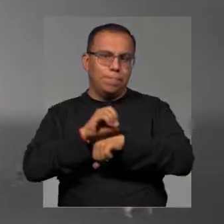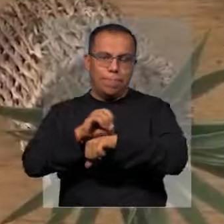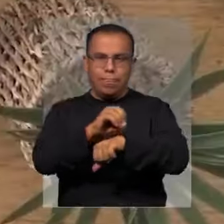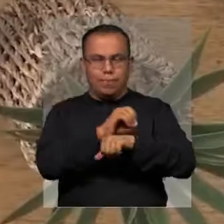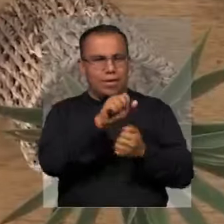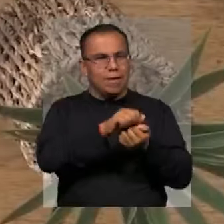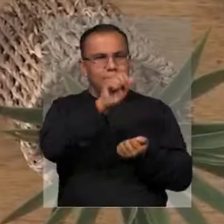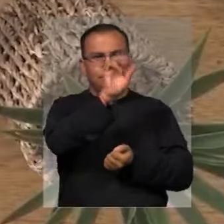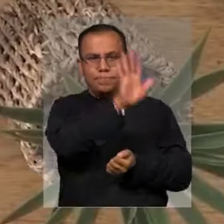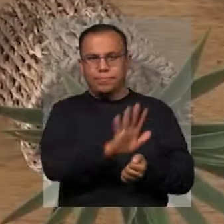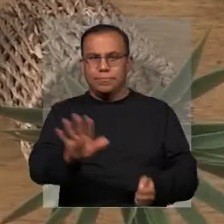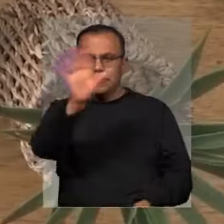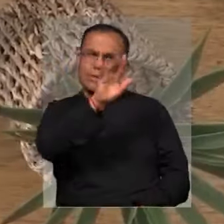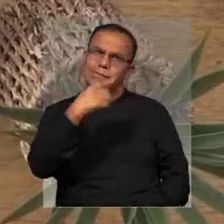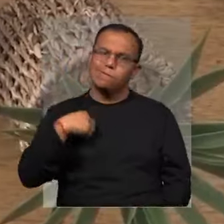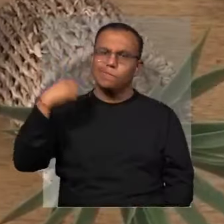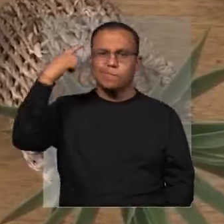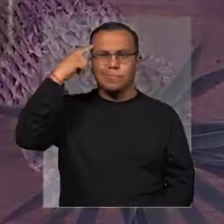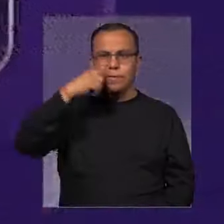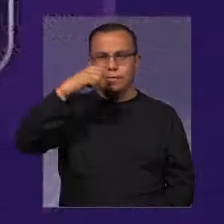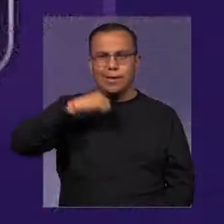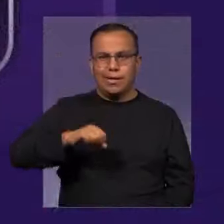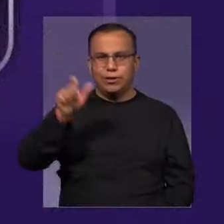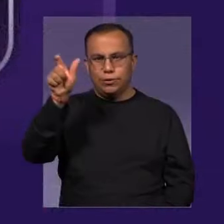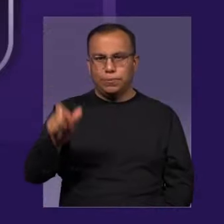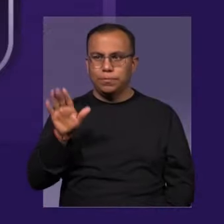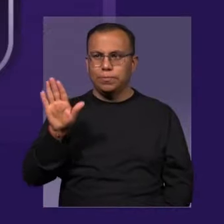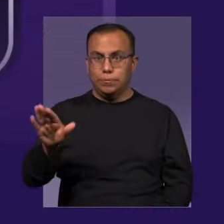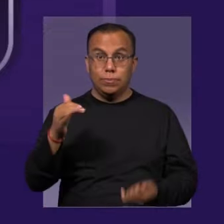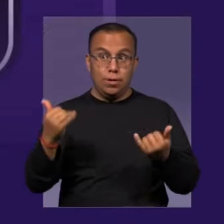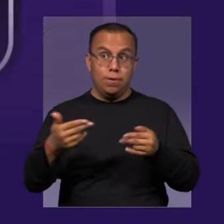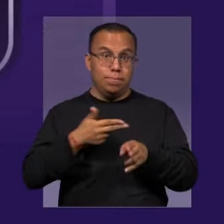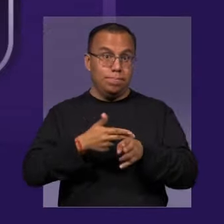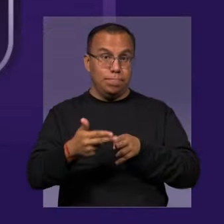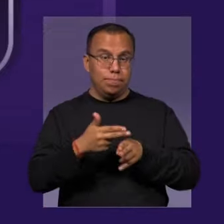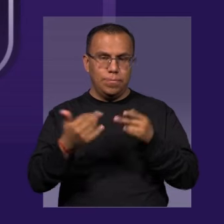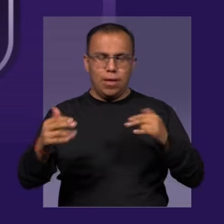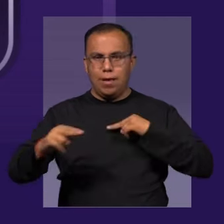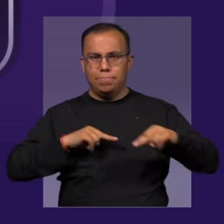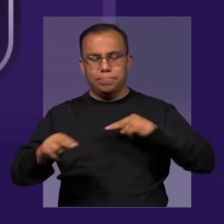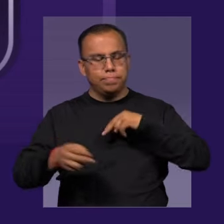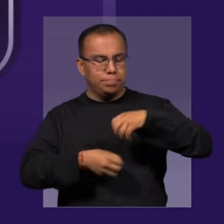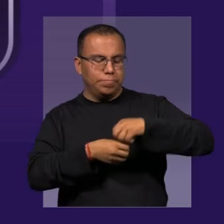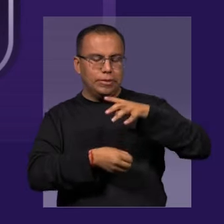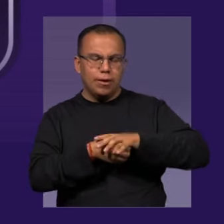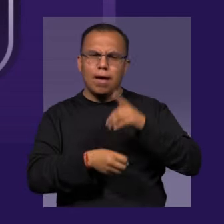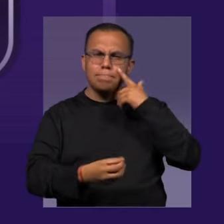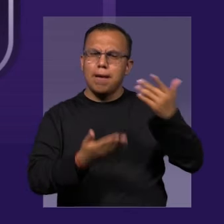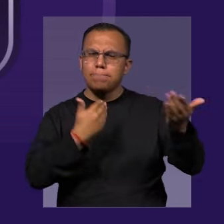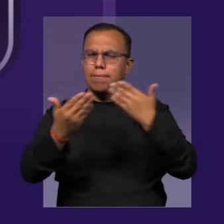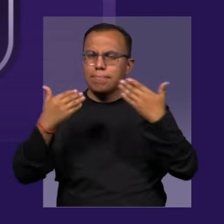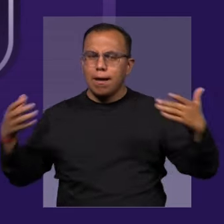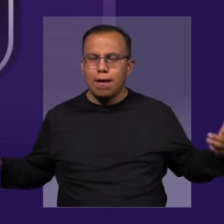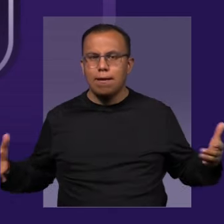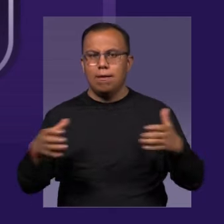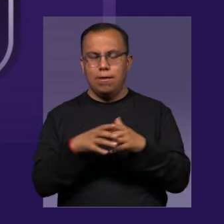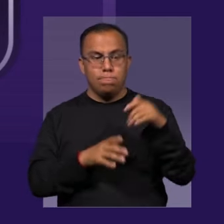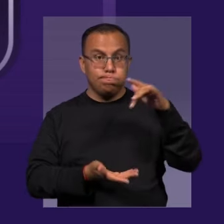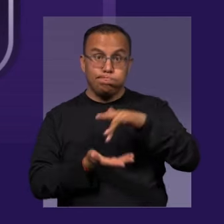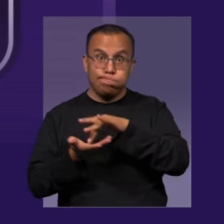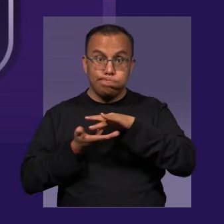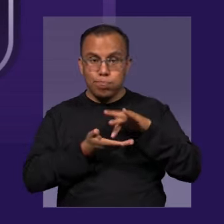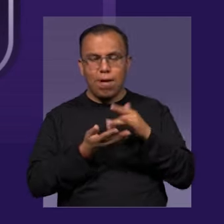mapa debe trazar también pensando sus derechos. Se espera que en los próximos días la administración distrital convoque espacios de participación